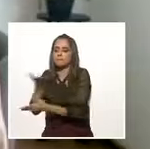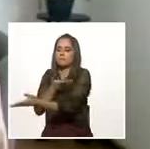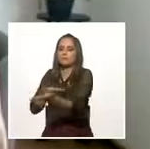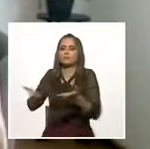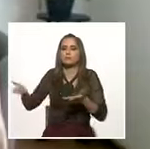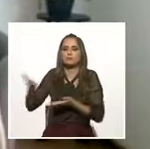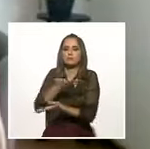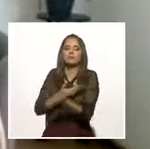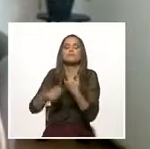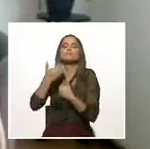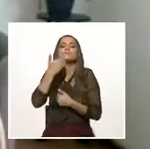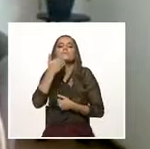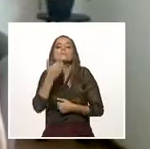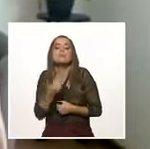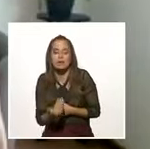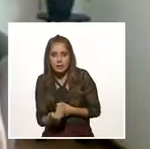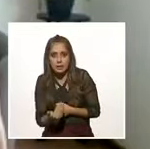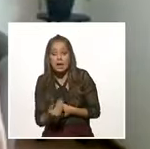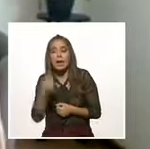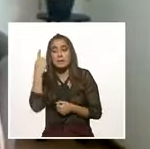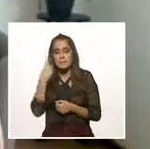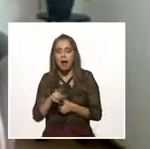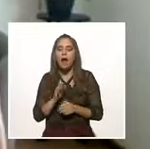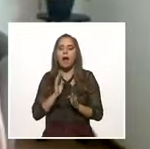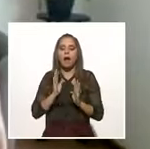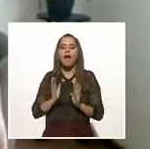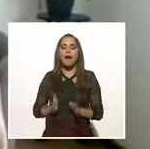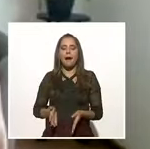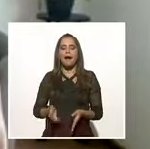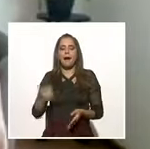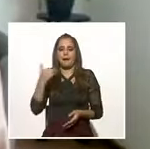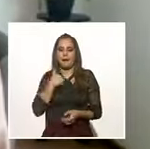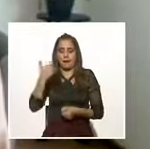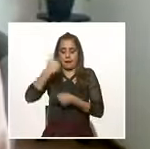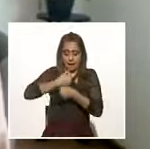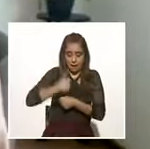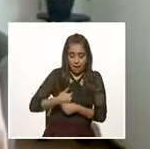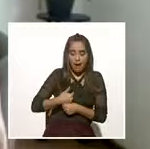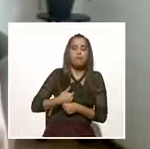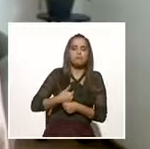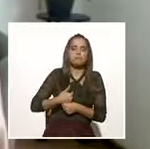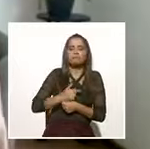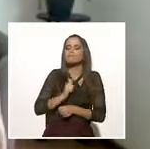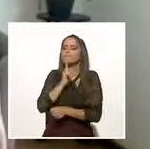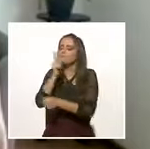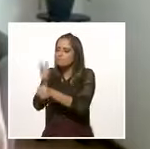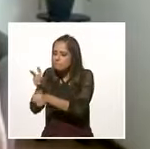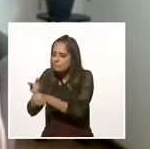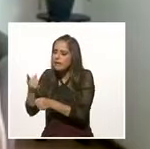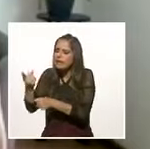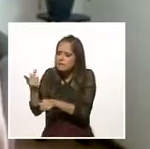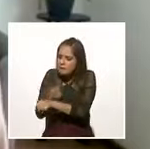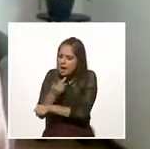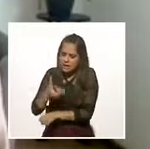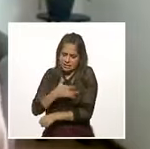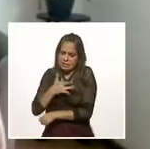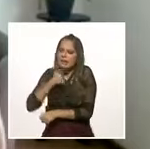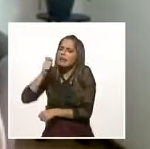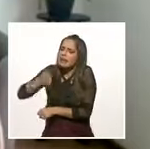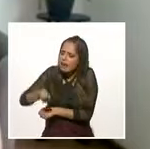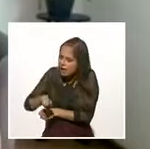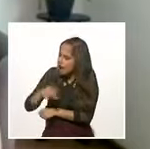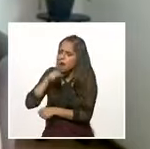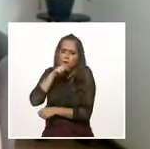más corto, para entonces poder reconocer después de nuestras emociones lo que está pasando con el de al lado y poder